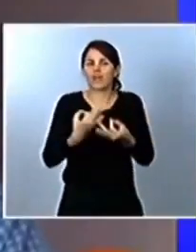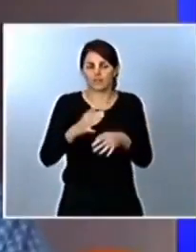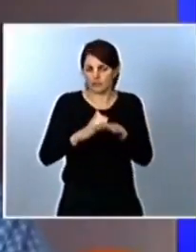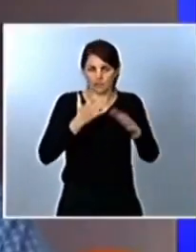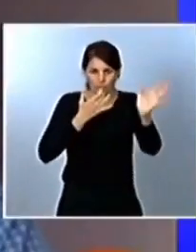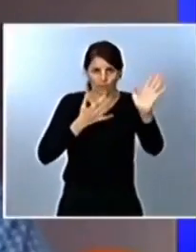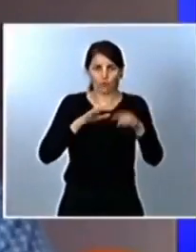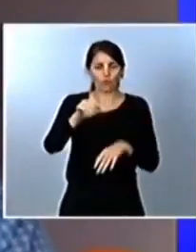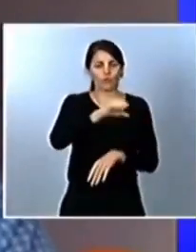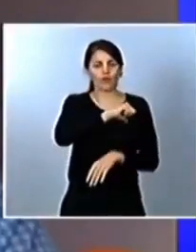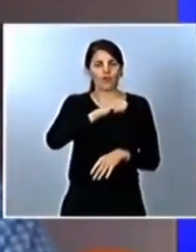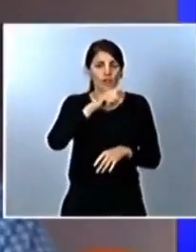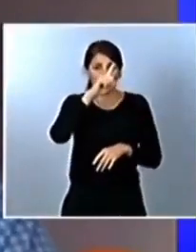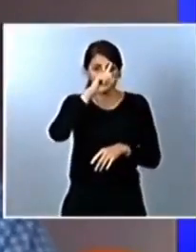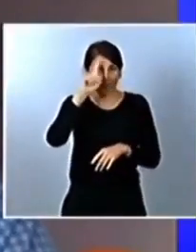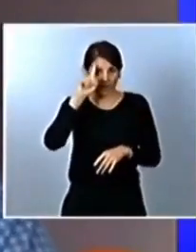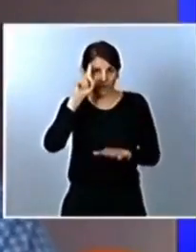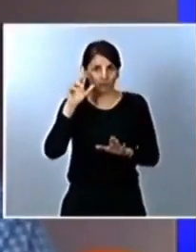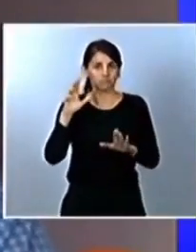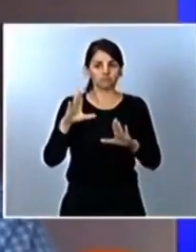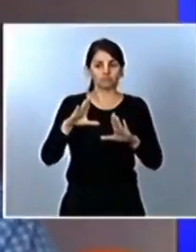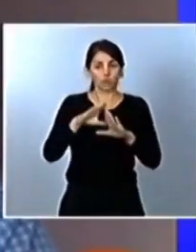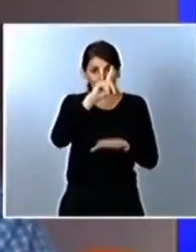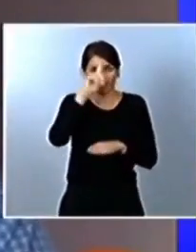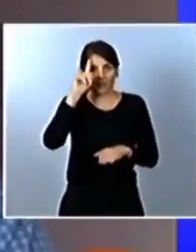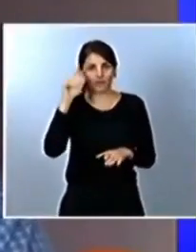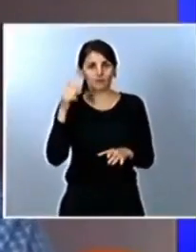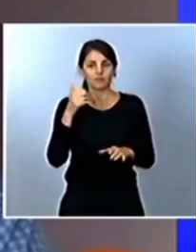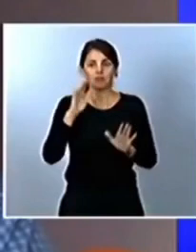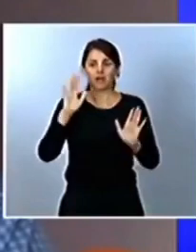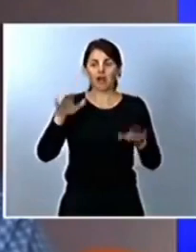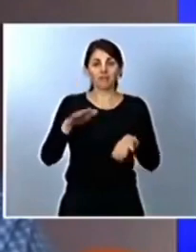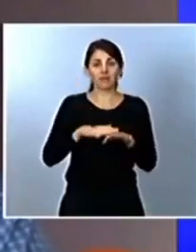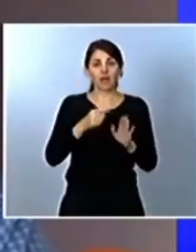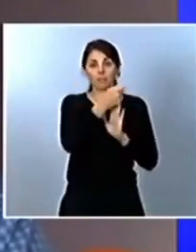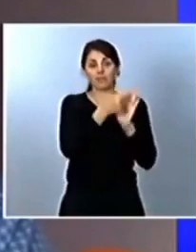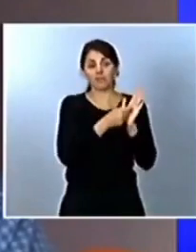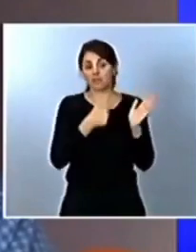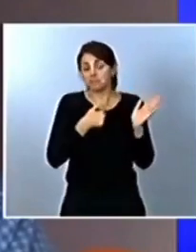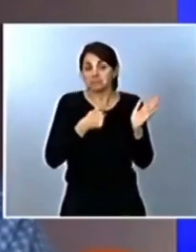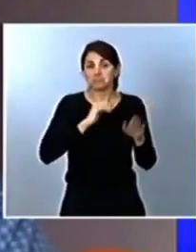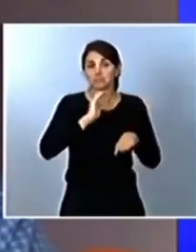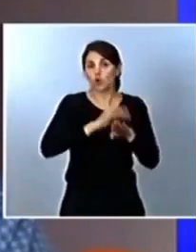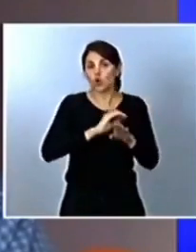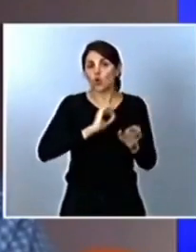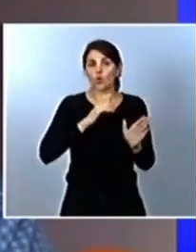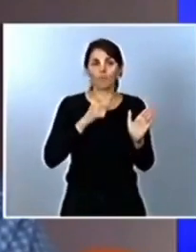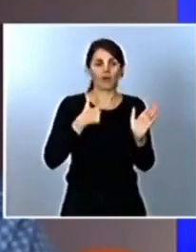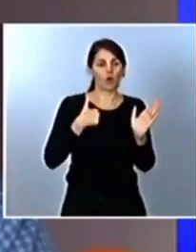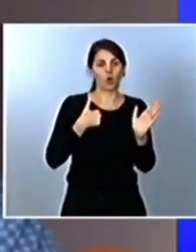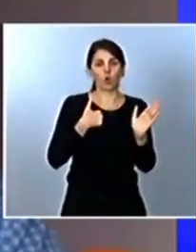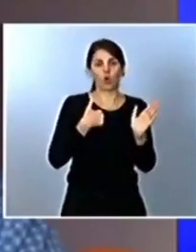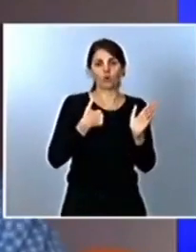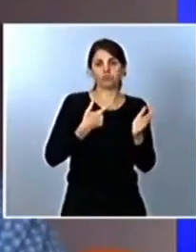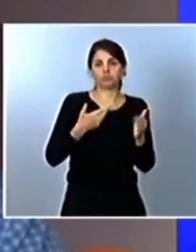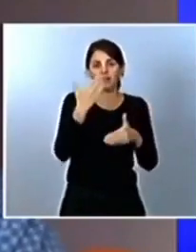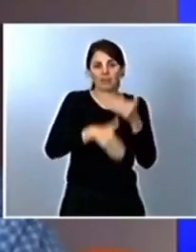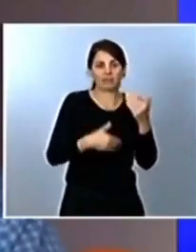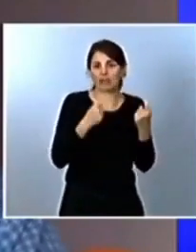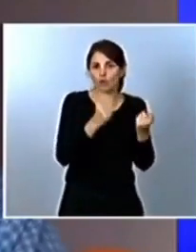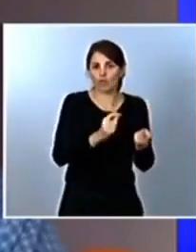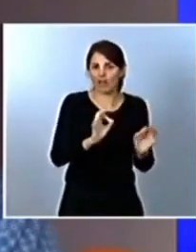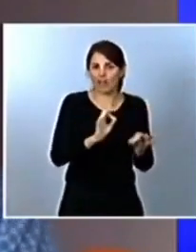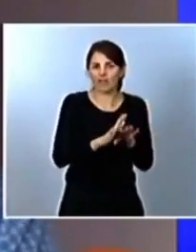no hacer un confinamiento perimetral y el Gobierno considera que es necesario, ¿qué va a hacer en ese caso? Y luego le quería